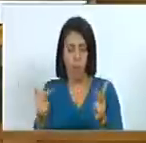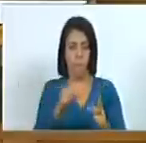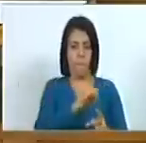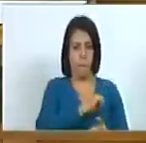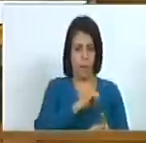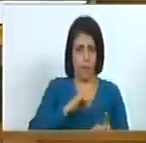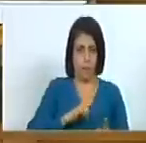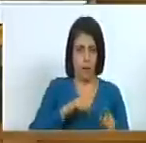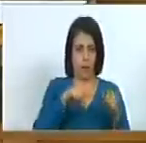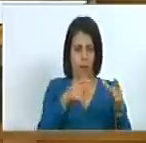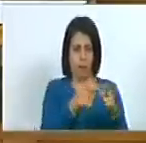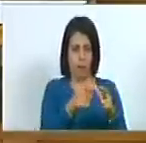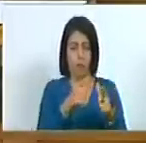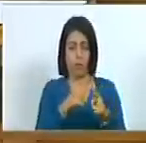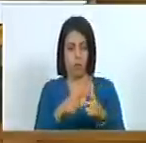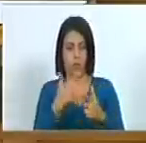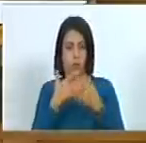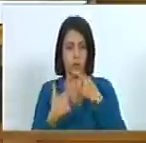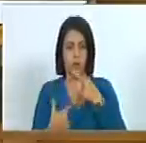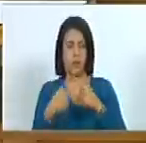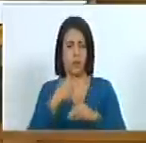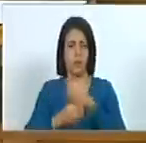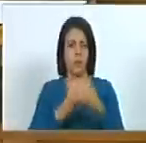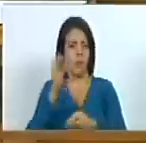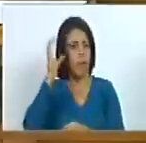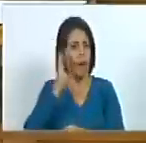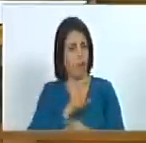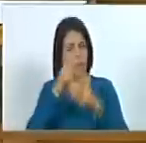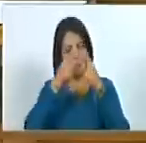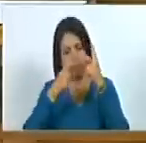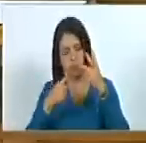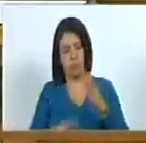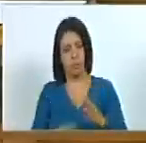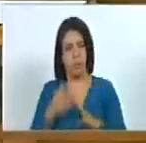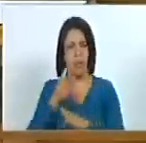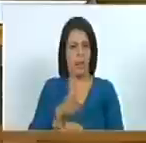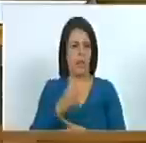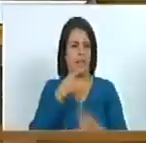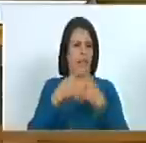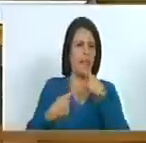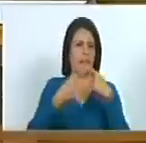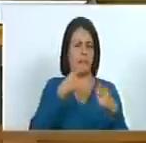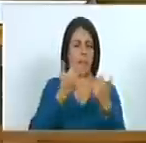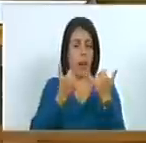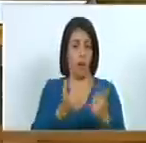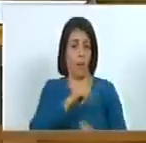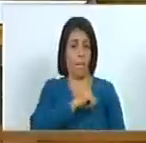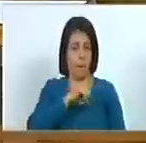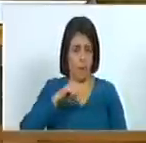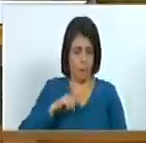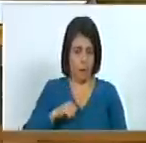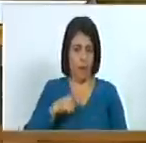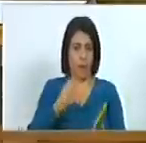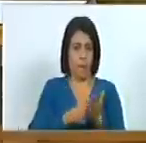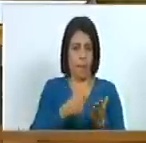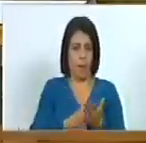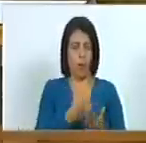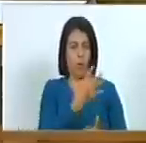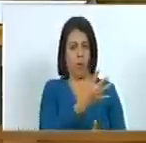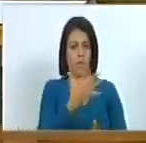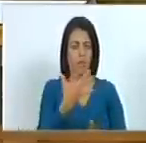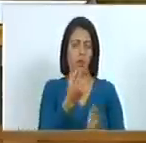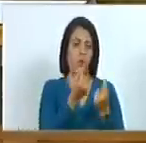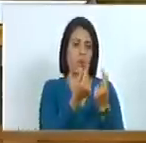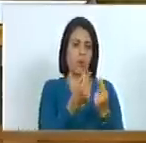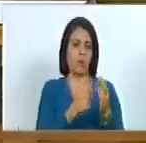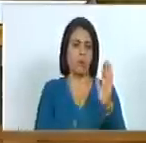privado, a lo mejor también por eso, los José Guerra, los Capriles, el otro y el otro salieron chillando, porque ahora los privados, de pagar 45